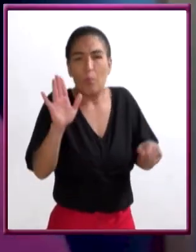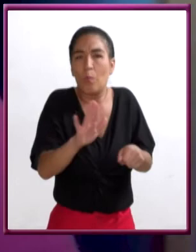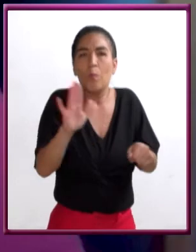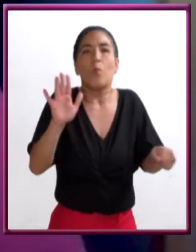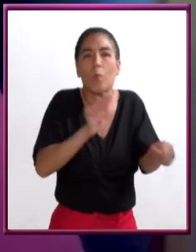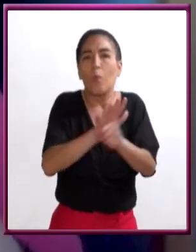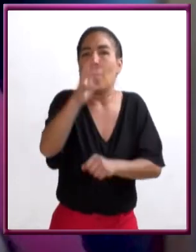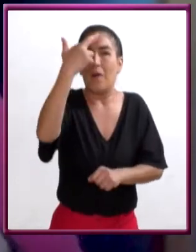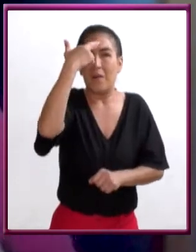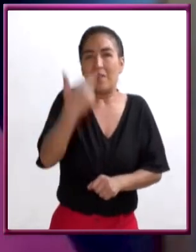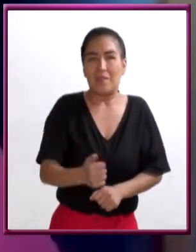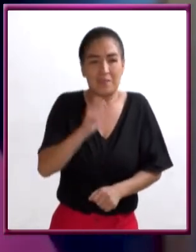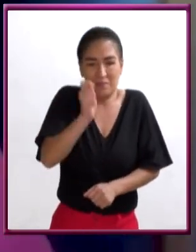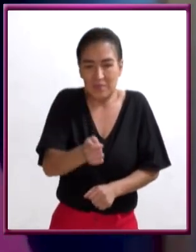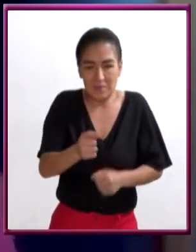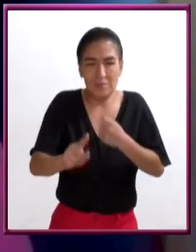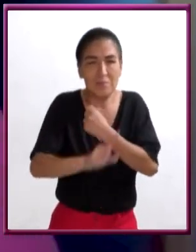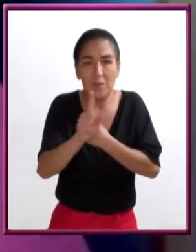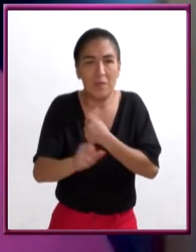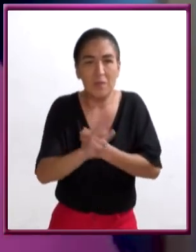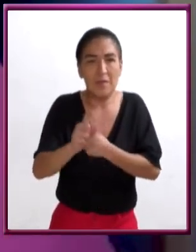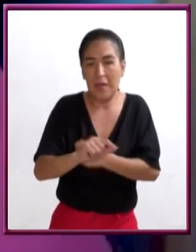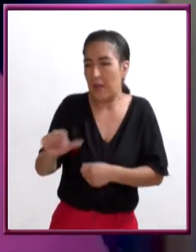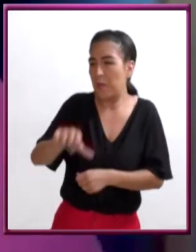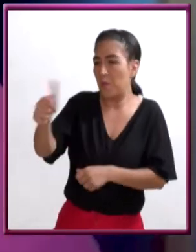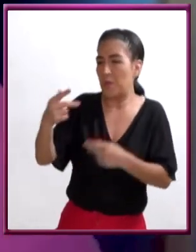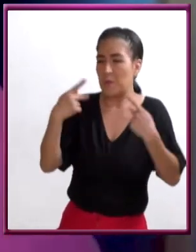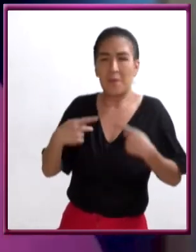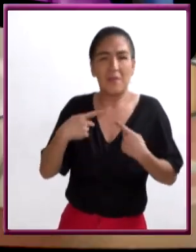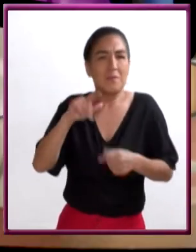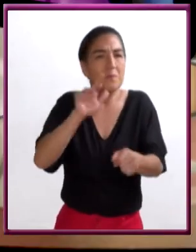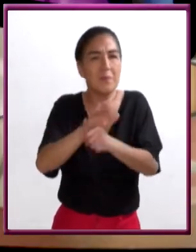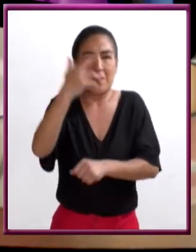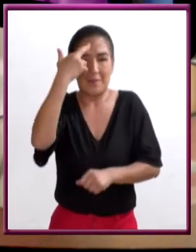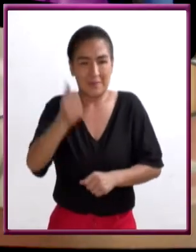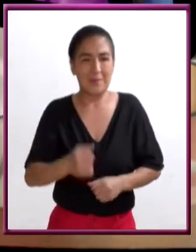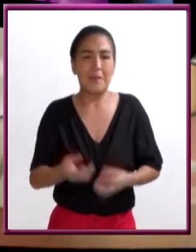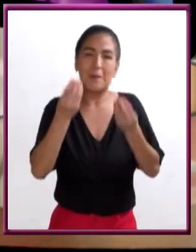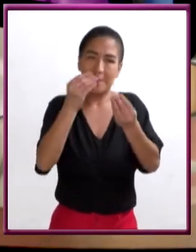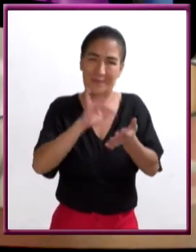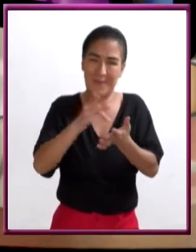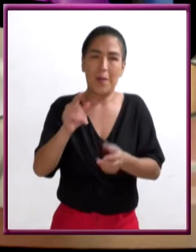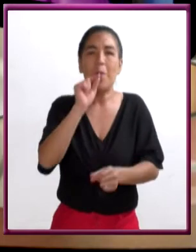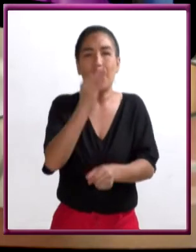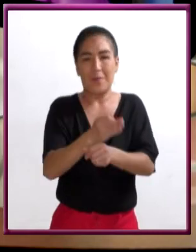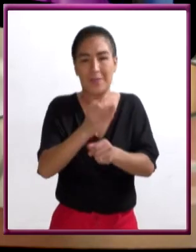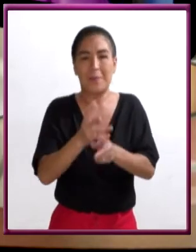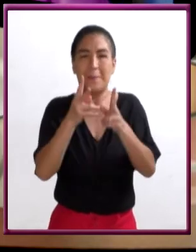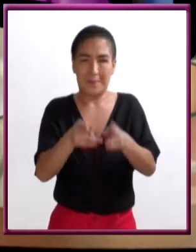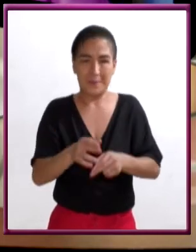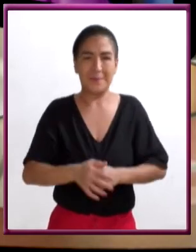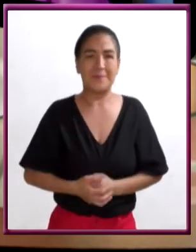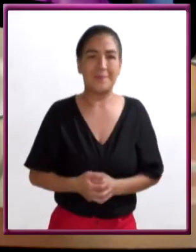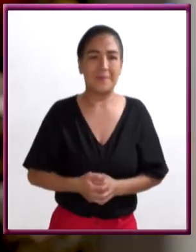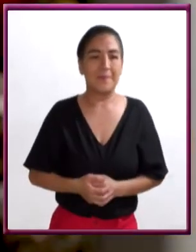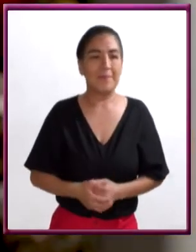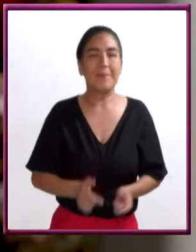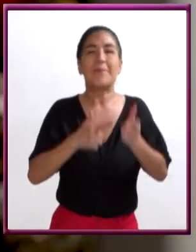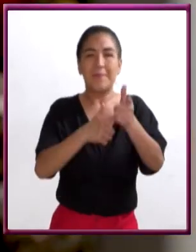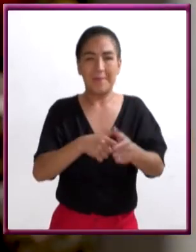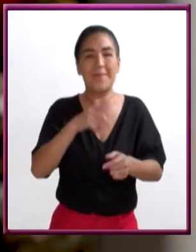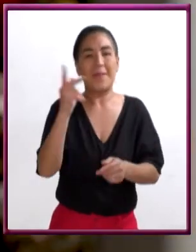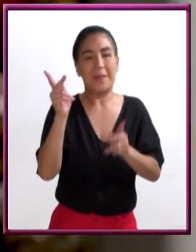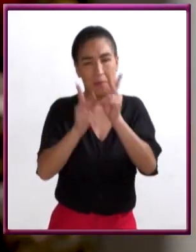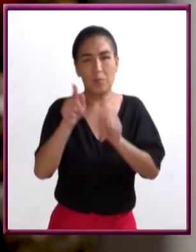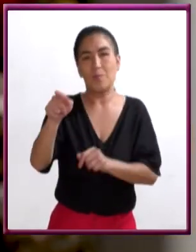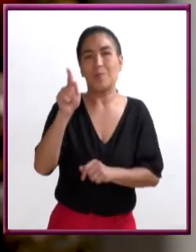pasando y ver cuál es la personalidad también de la otra persona. Doctora, muchas gracias. Hacemos una pausa y volvemos con usted.